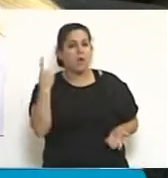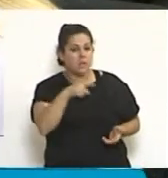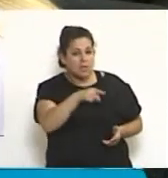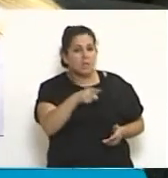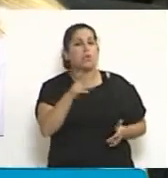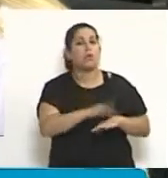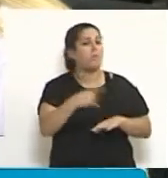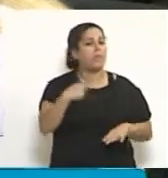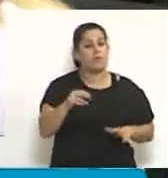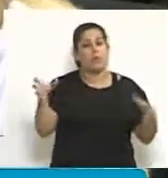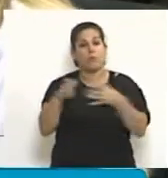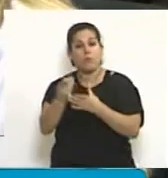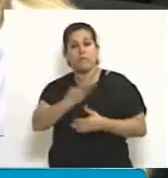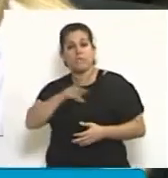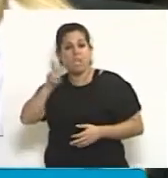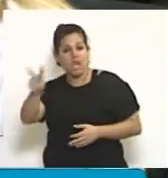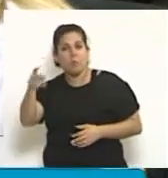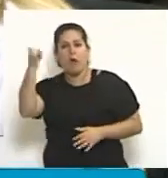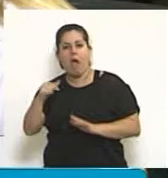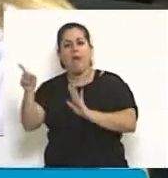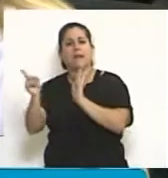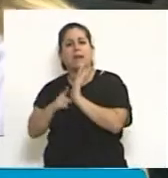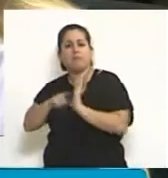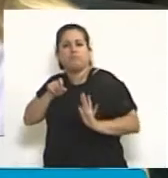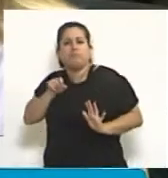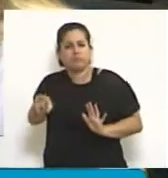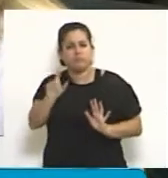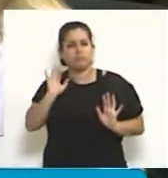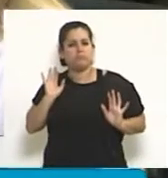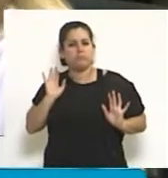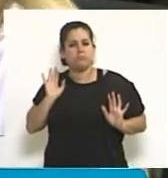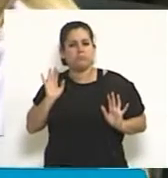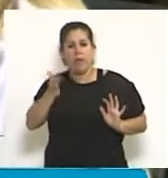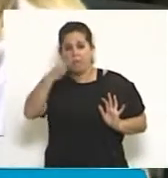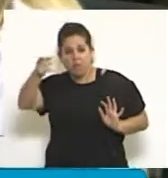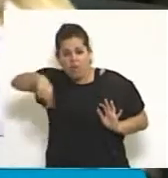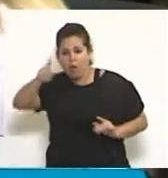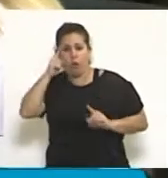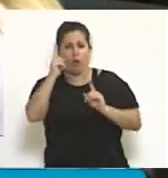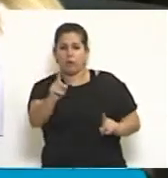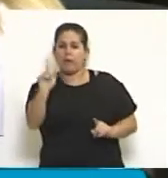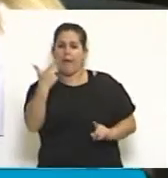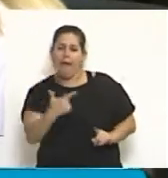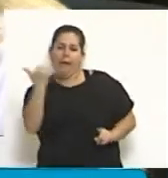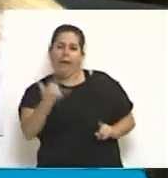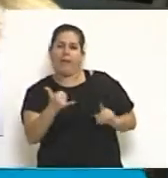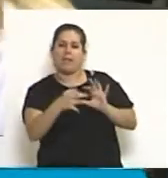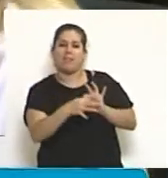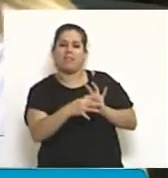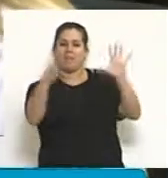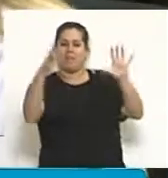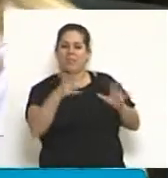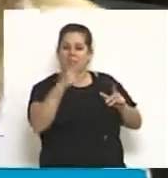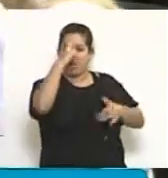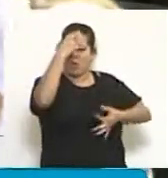el oficialismo quiere reglas e instituciones propias. No cree sinceramente en una justicia independiente, cree